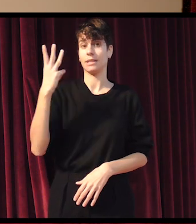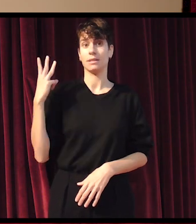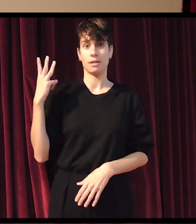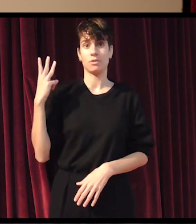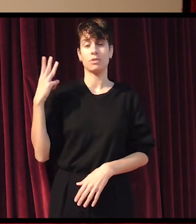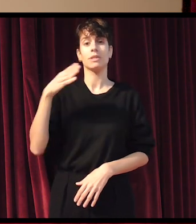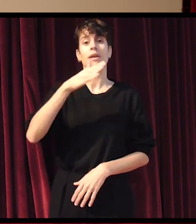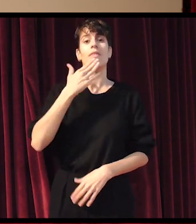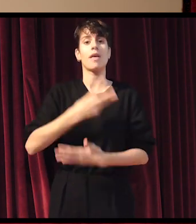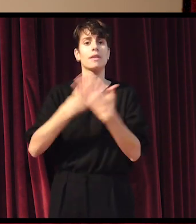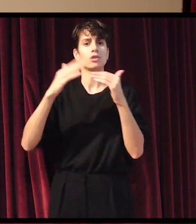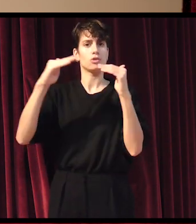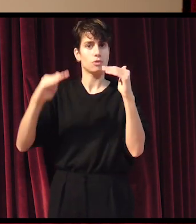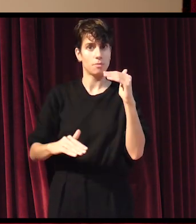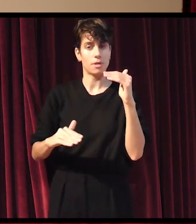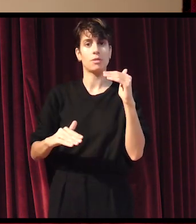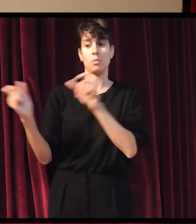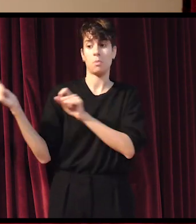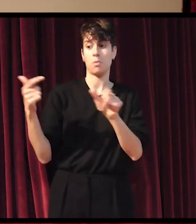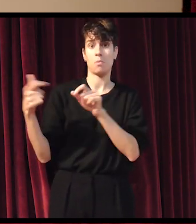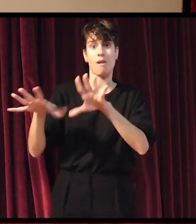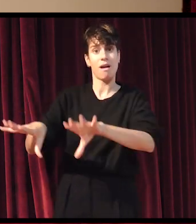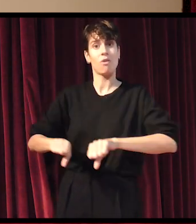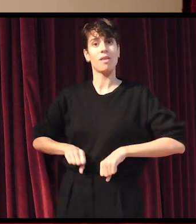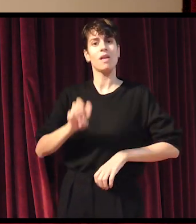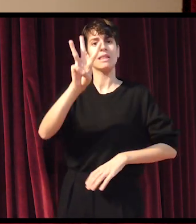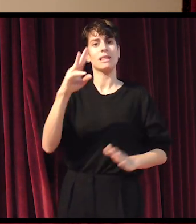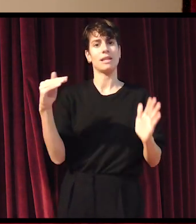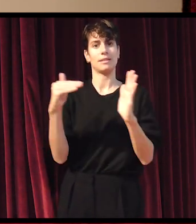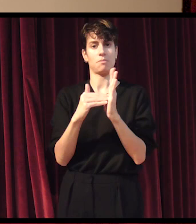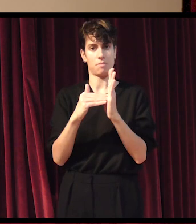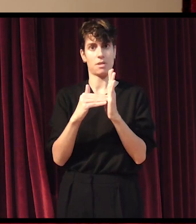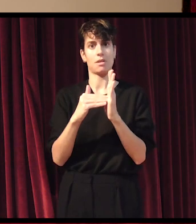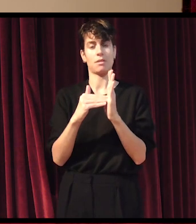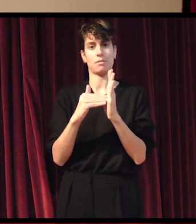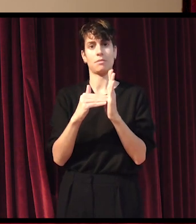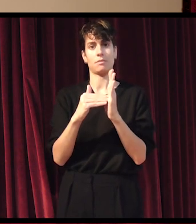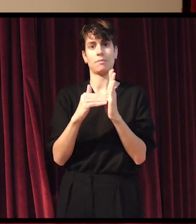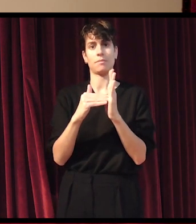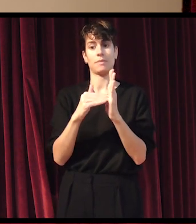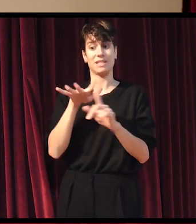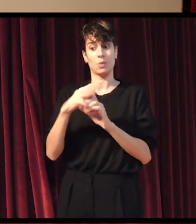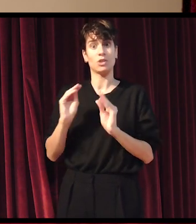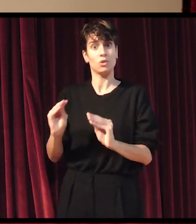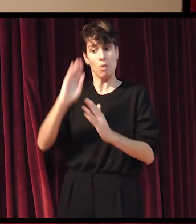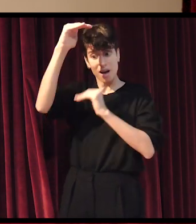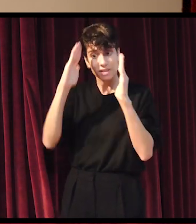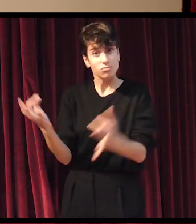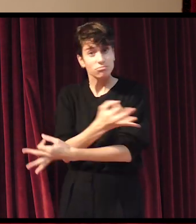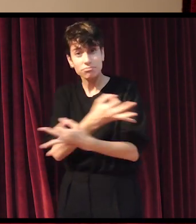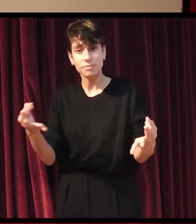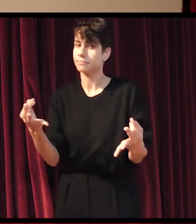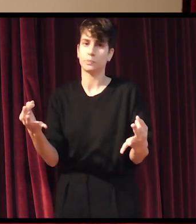a 3.000 niños, niñas y adolescentes a los que siempre no se les ha dado una respuesta acorde a su situación.